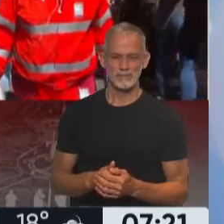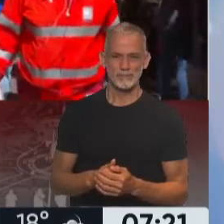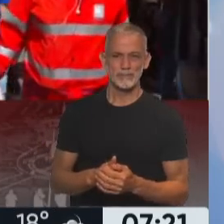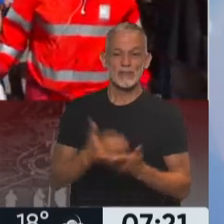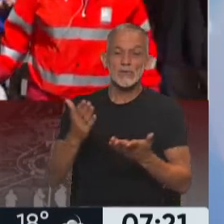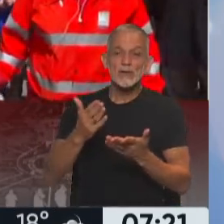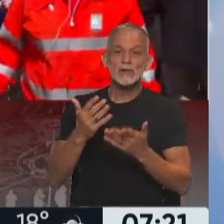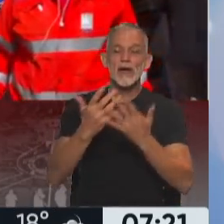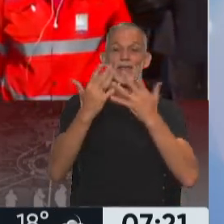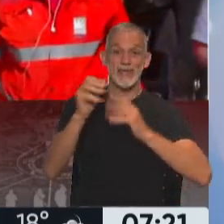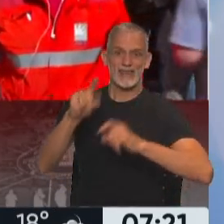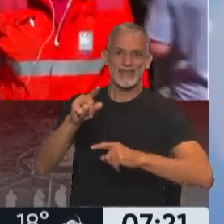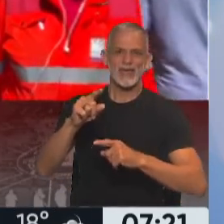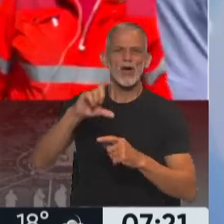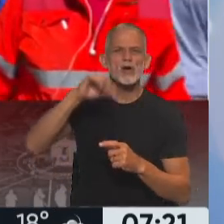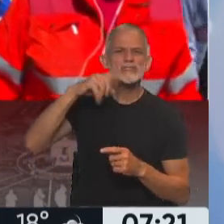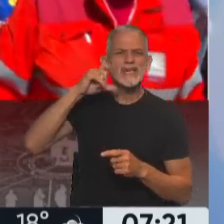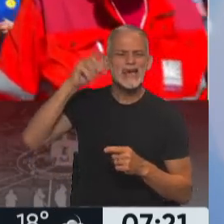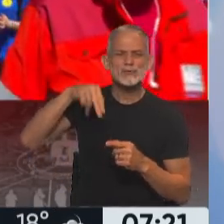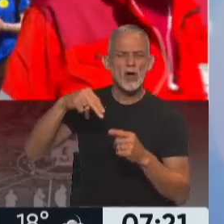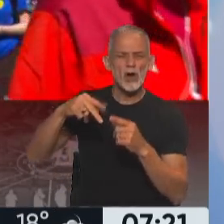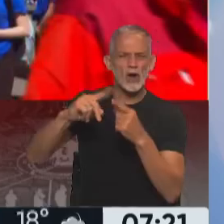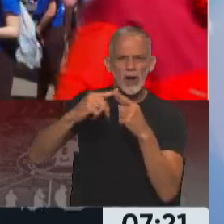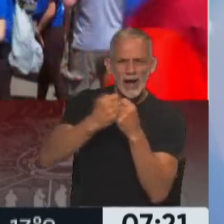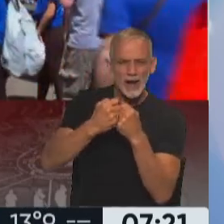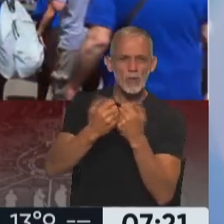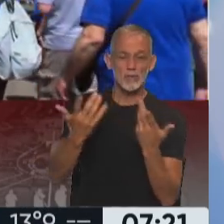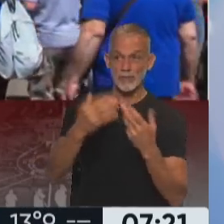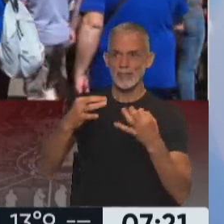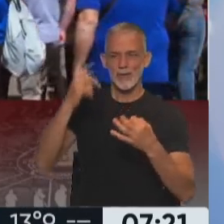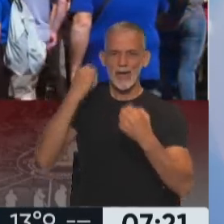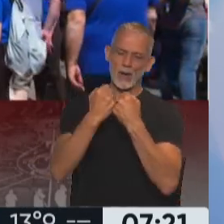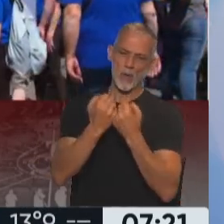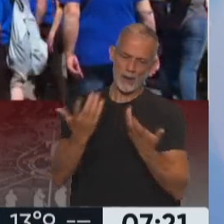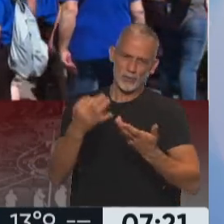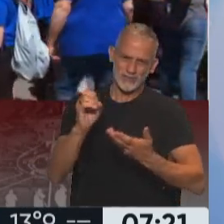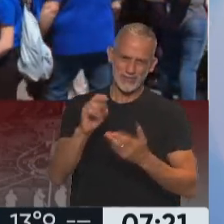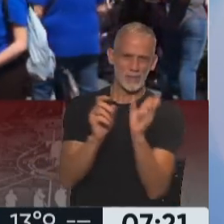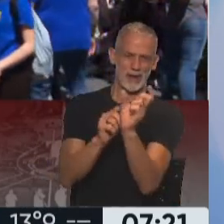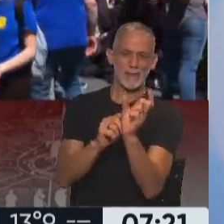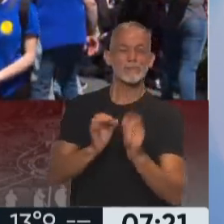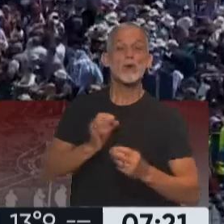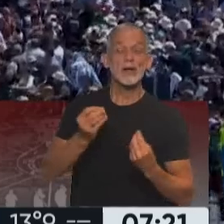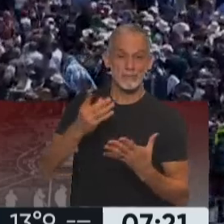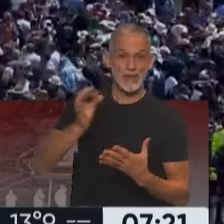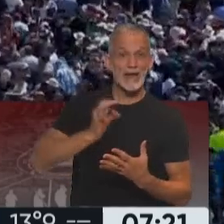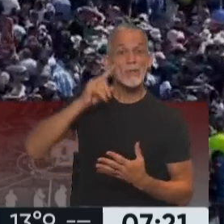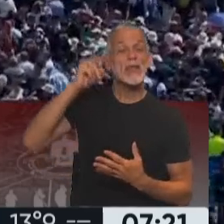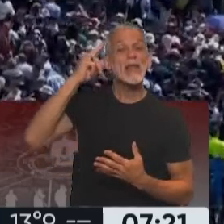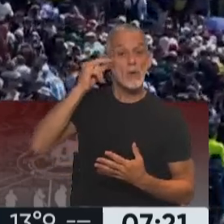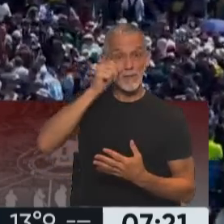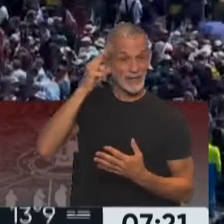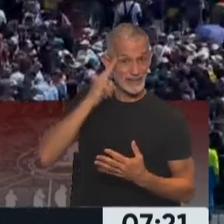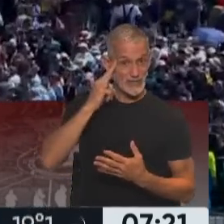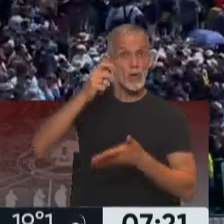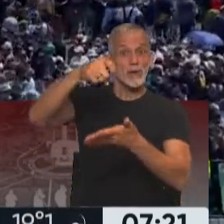Vía de la Conciliación, ¿por qué se llama Vía de la Conciliación? ¿Qué hay que conciliar? Es porque en el 1929 se